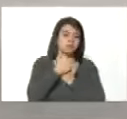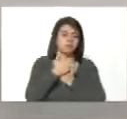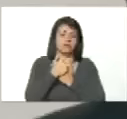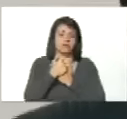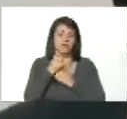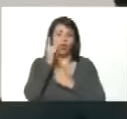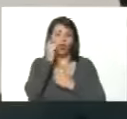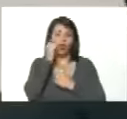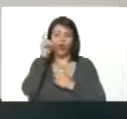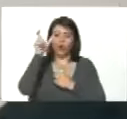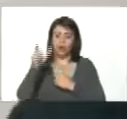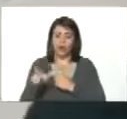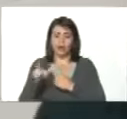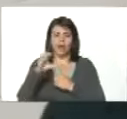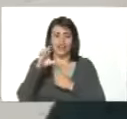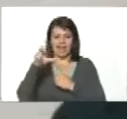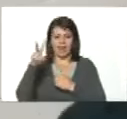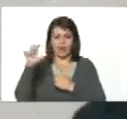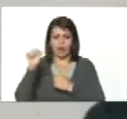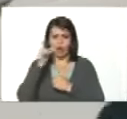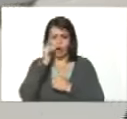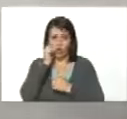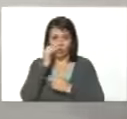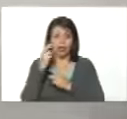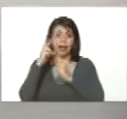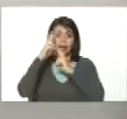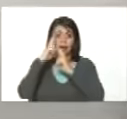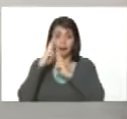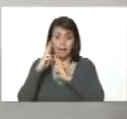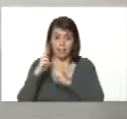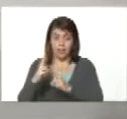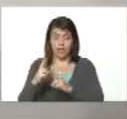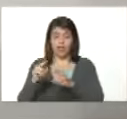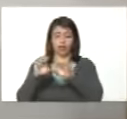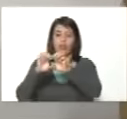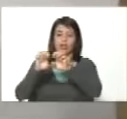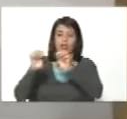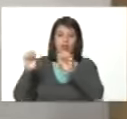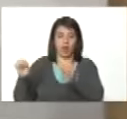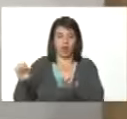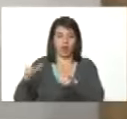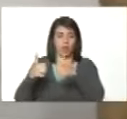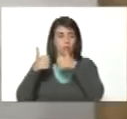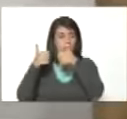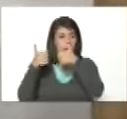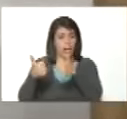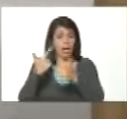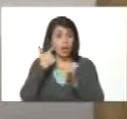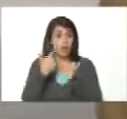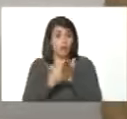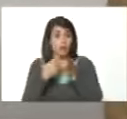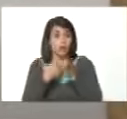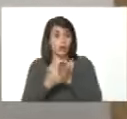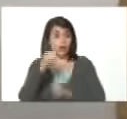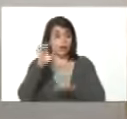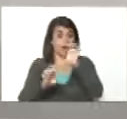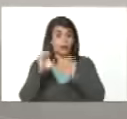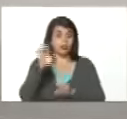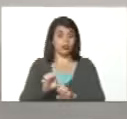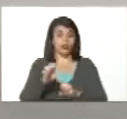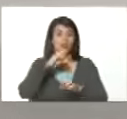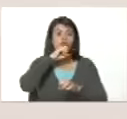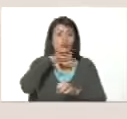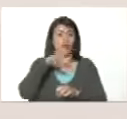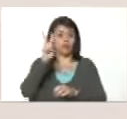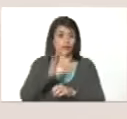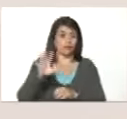Que él es un hombre decente, que él es un hombre respetable, que él es un hombre de bien, como consta en los anales de la historia contemporánea